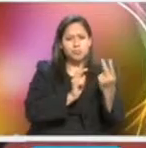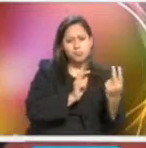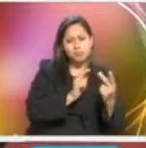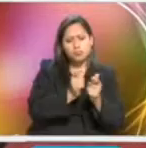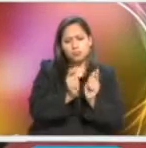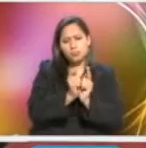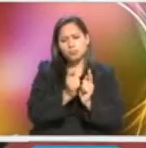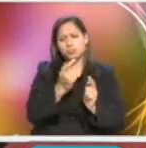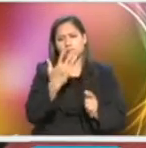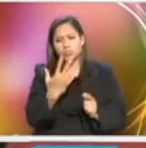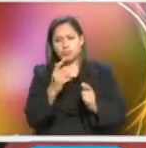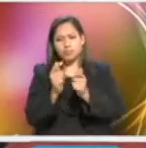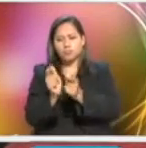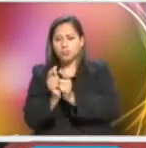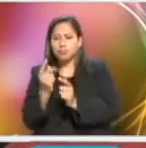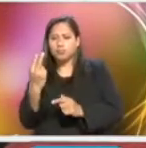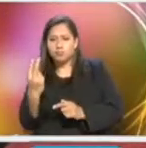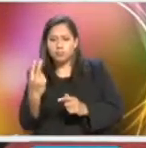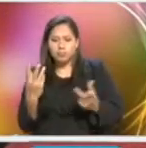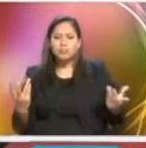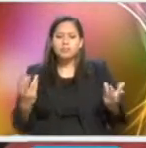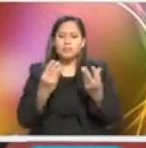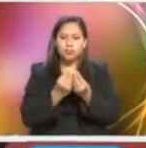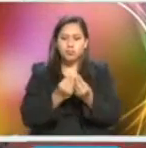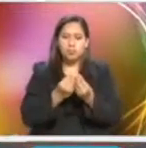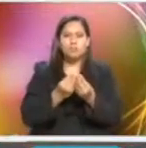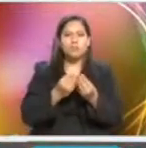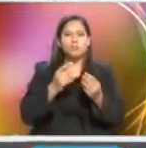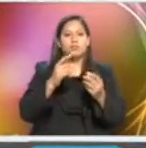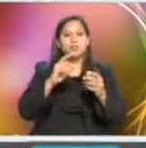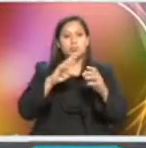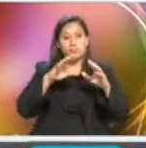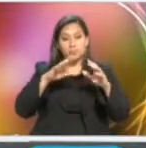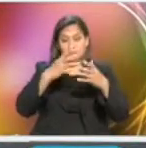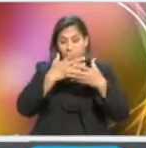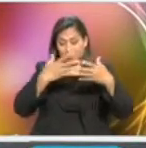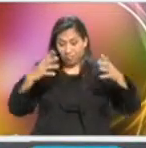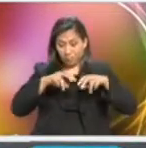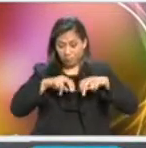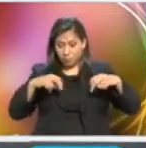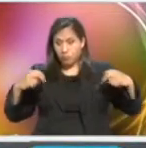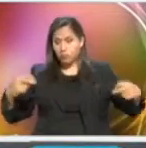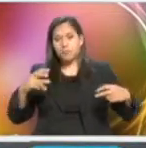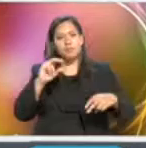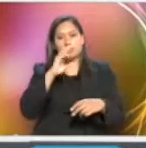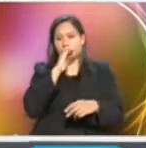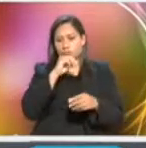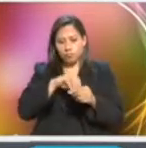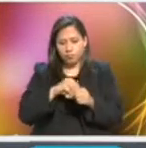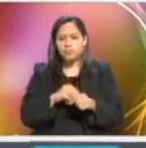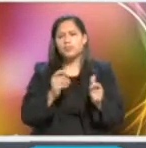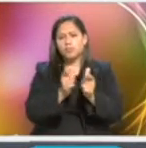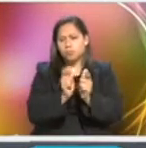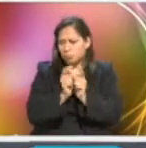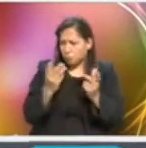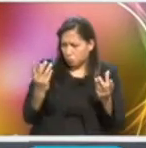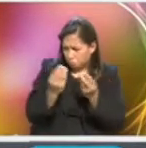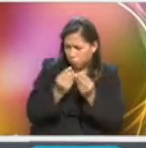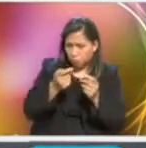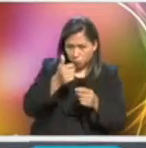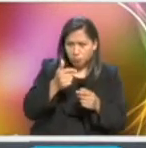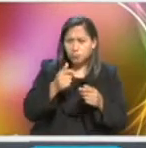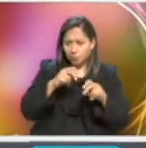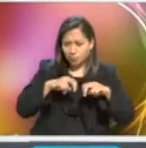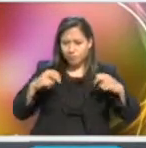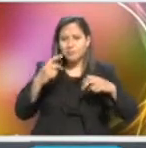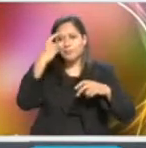todos esos lugares que las grandes orquestas no caben, ¿sí? Entonces somos un grupo muy importante de Bellas Artes y yo los invito porque creo que es